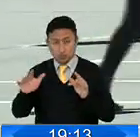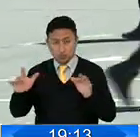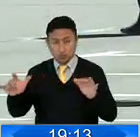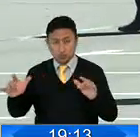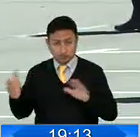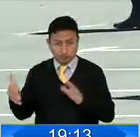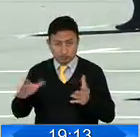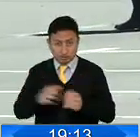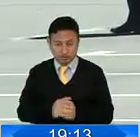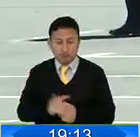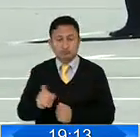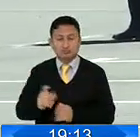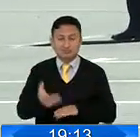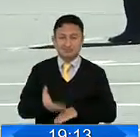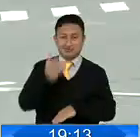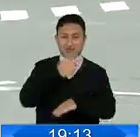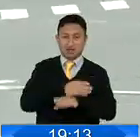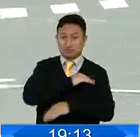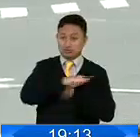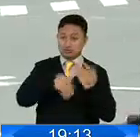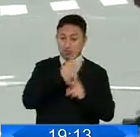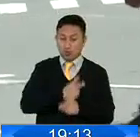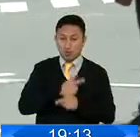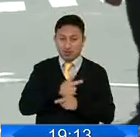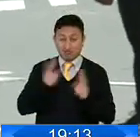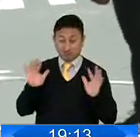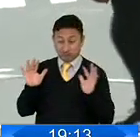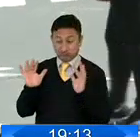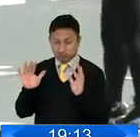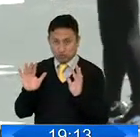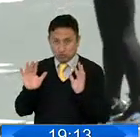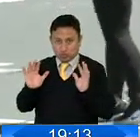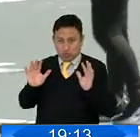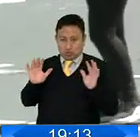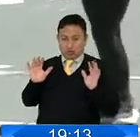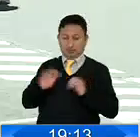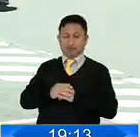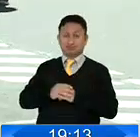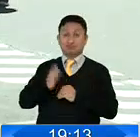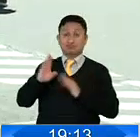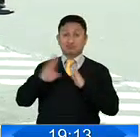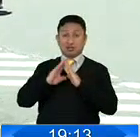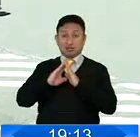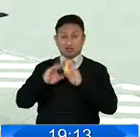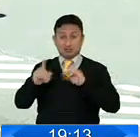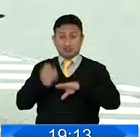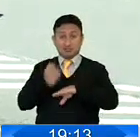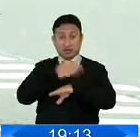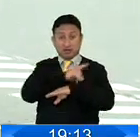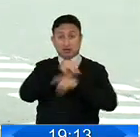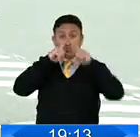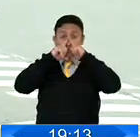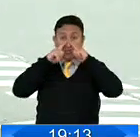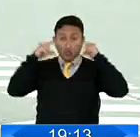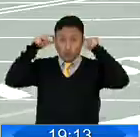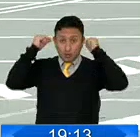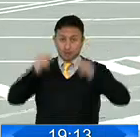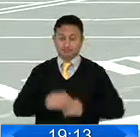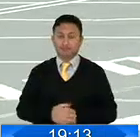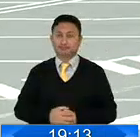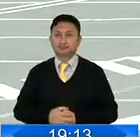muerte y dolor, es necesario que todos evitemos las aglomeraciones y, al salir de casa, siempre usar la mascarilla.